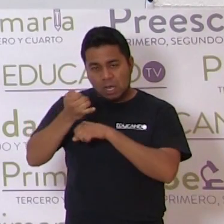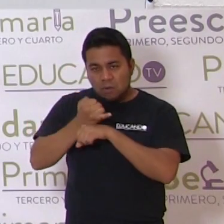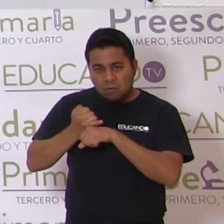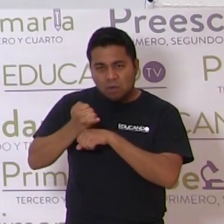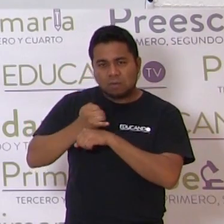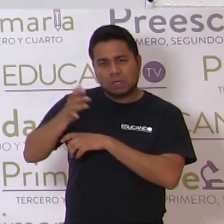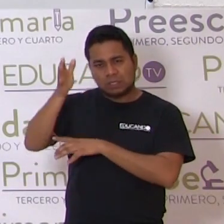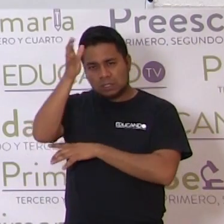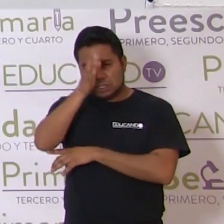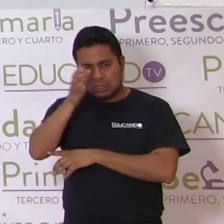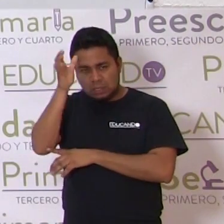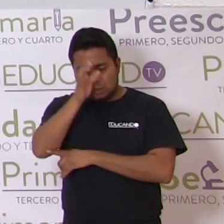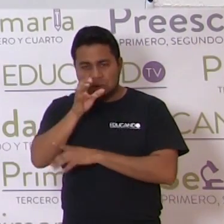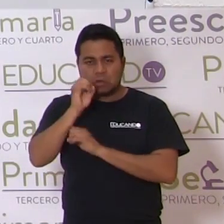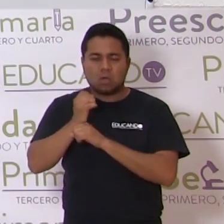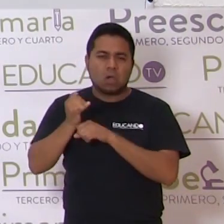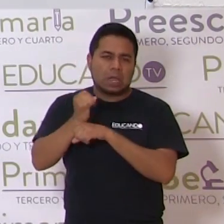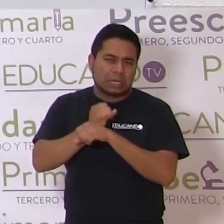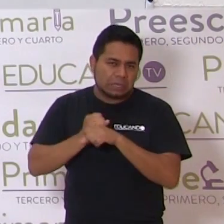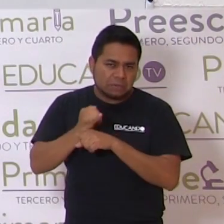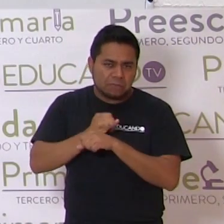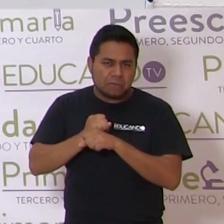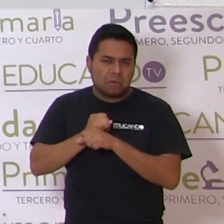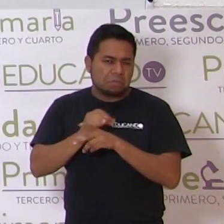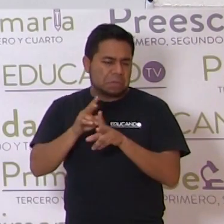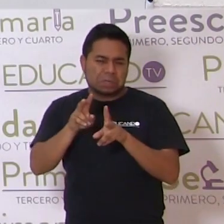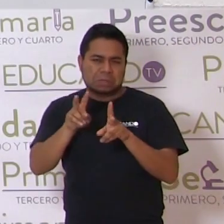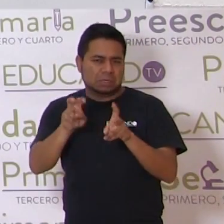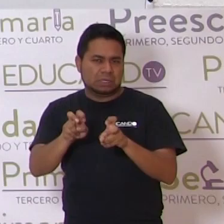científico o de un informe de ciencias.